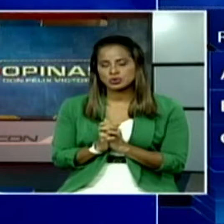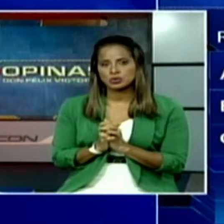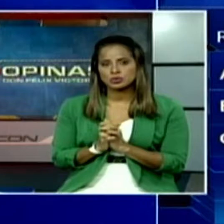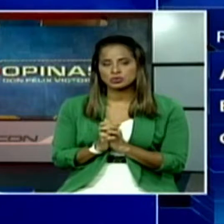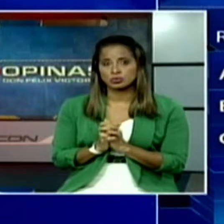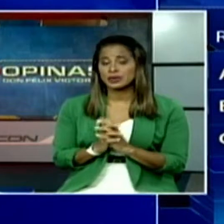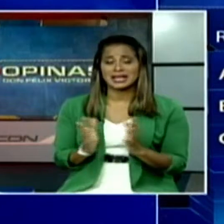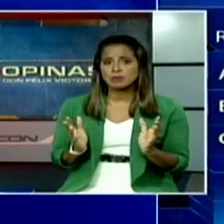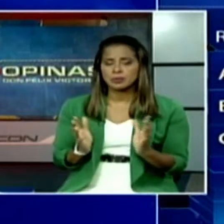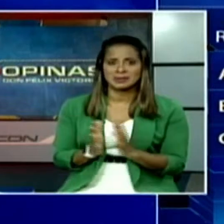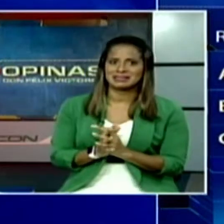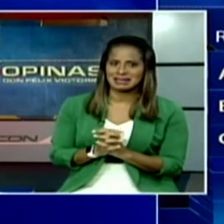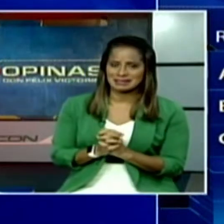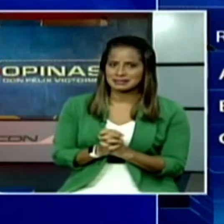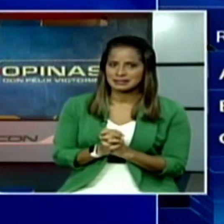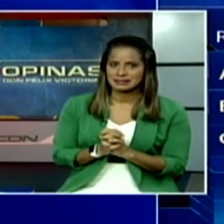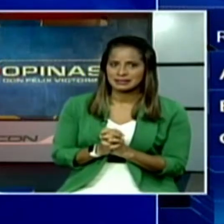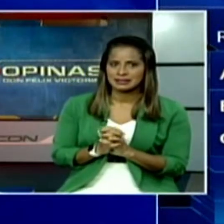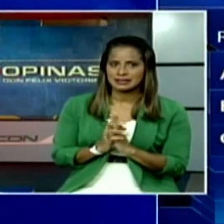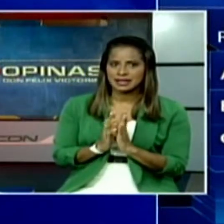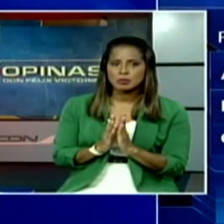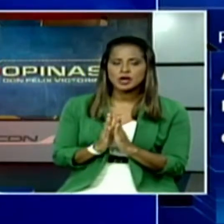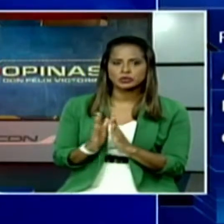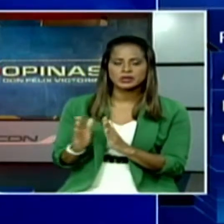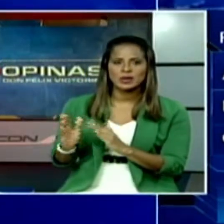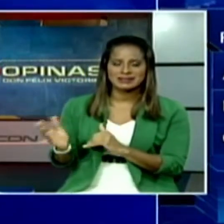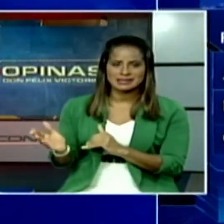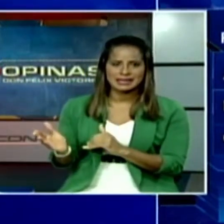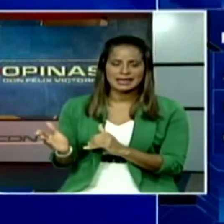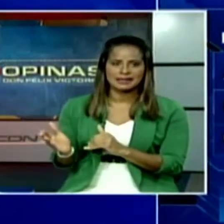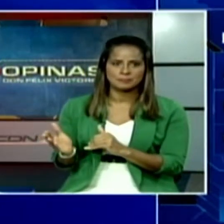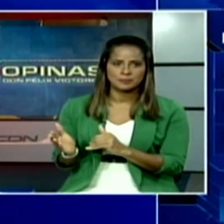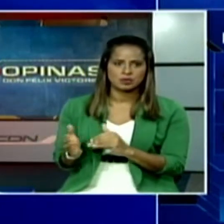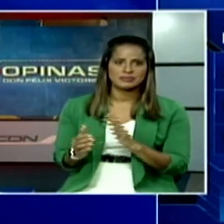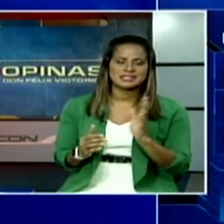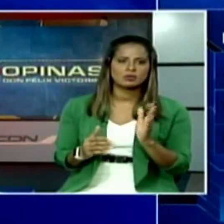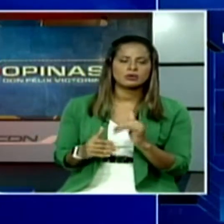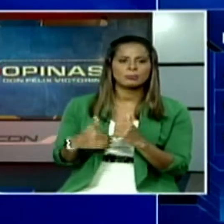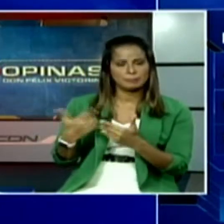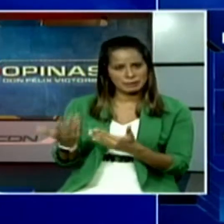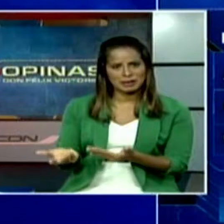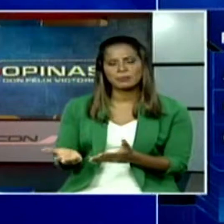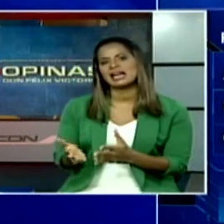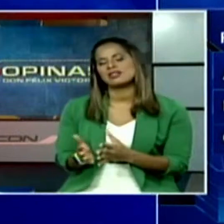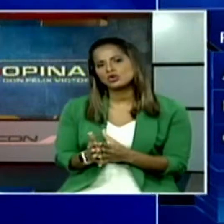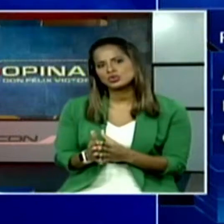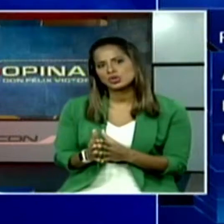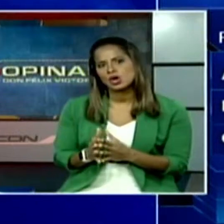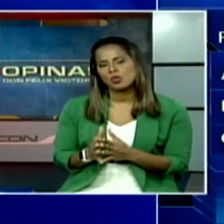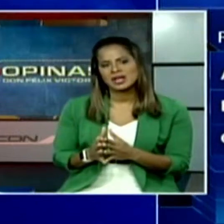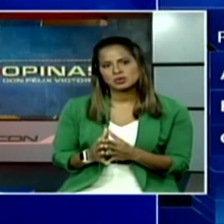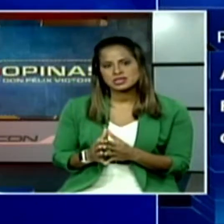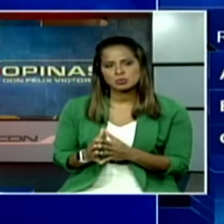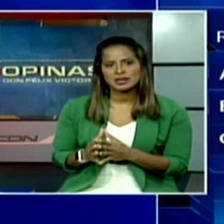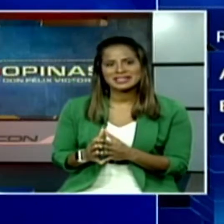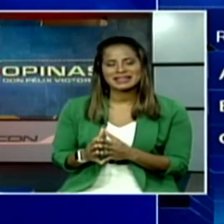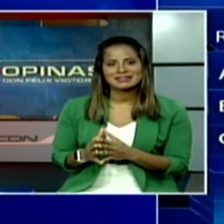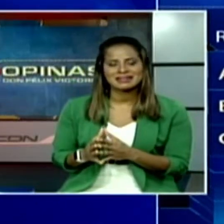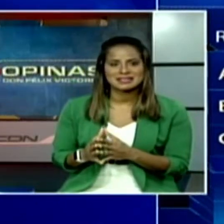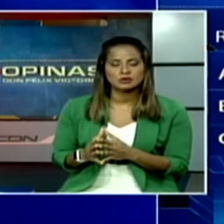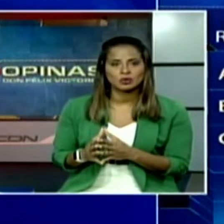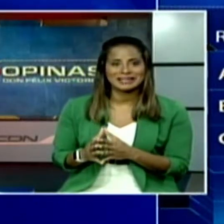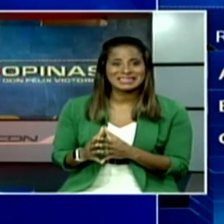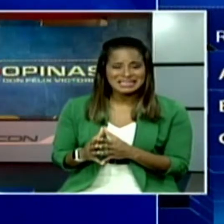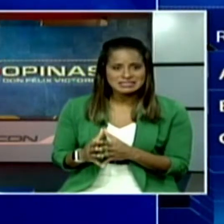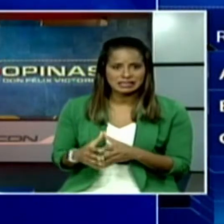Ya nosotros no queremos volver atrás. Queremos que continúe la desescalada. Una fase 1 preparó para la 2. Una 2 se supone tiene que